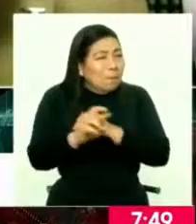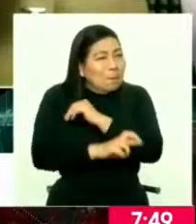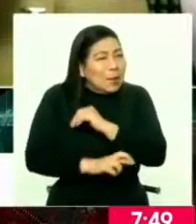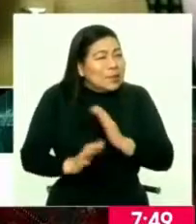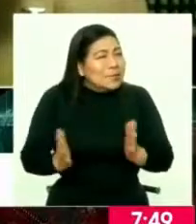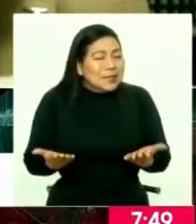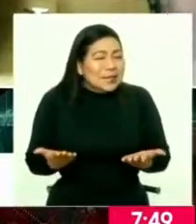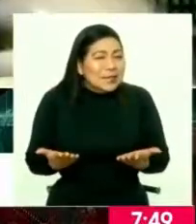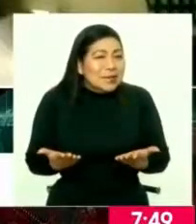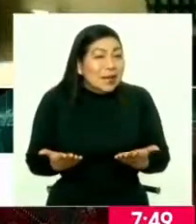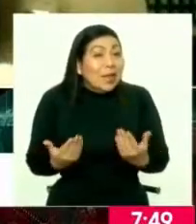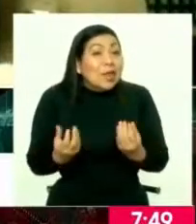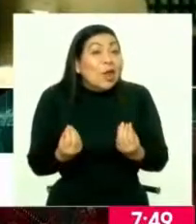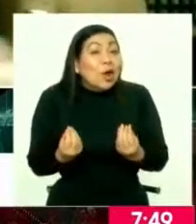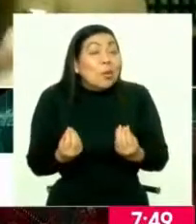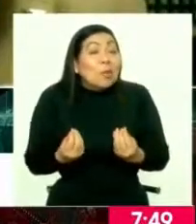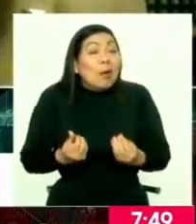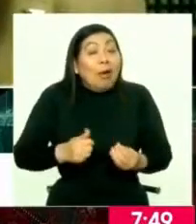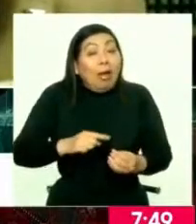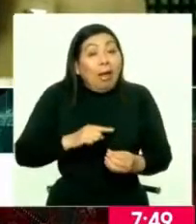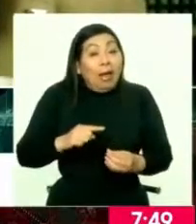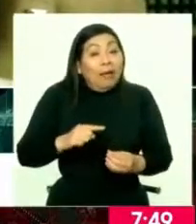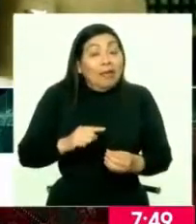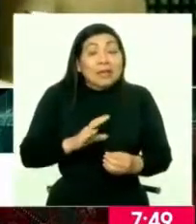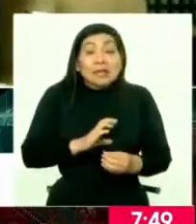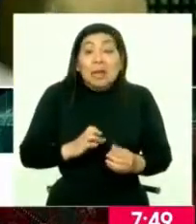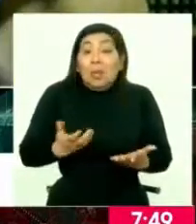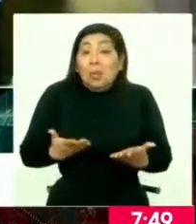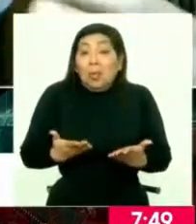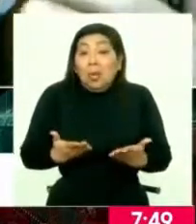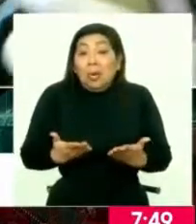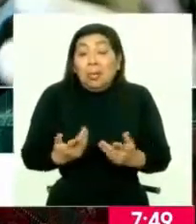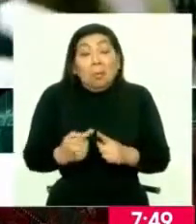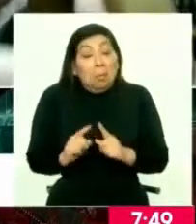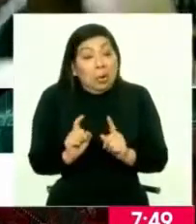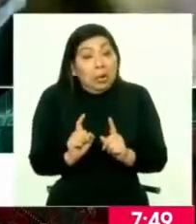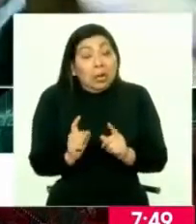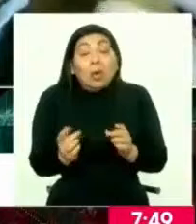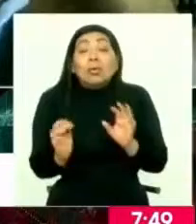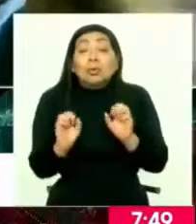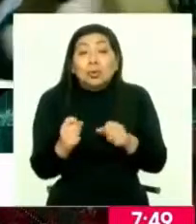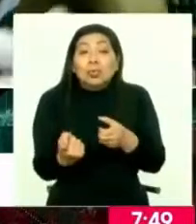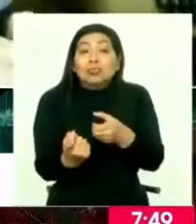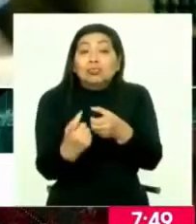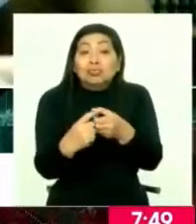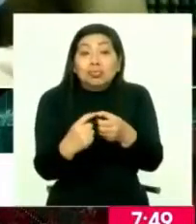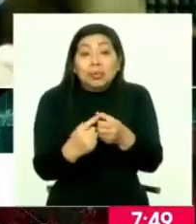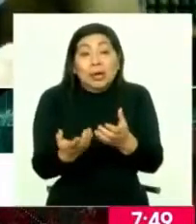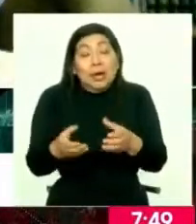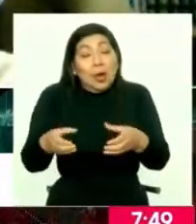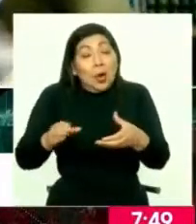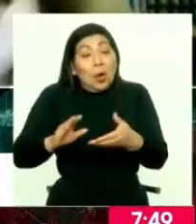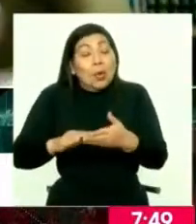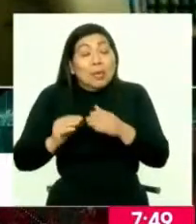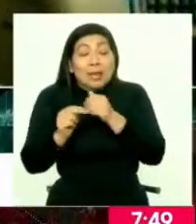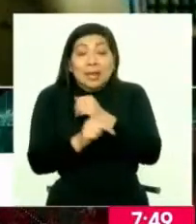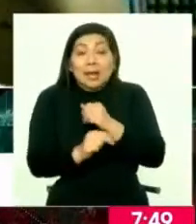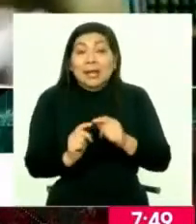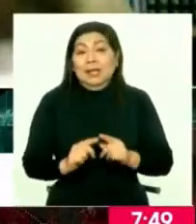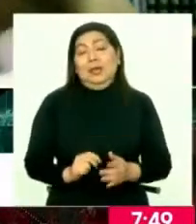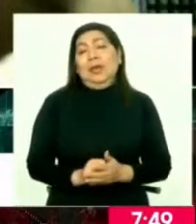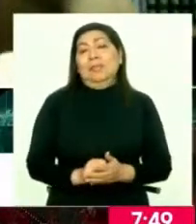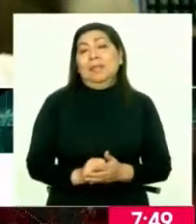ser, tener como jefe de Estado al rey. Puede ser una república, pero vinculada o estar dentro de la Mancomunidad de Naciones.